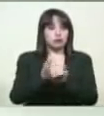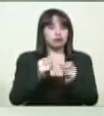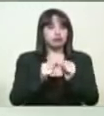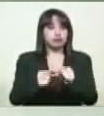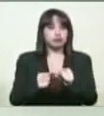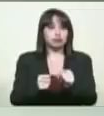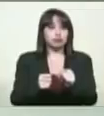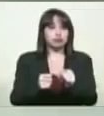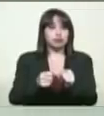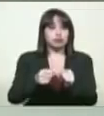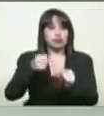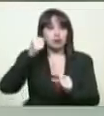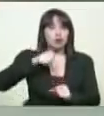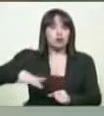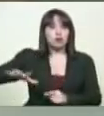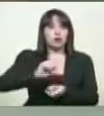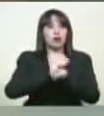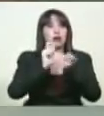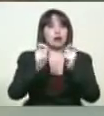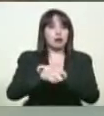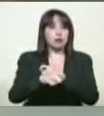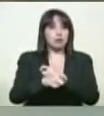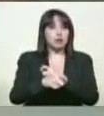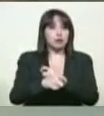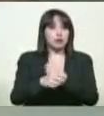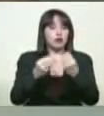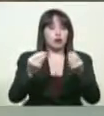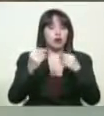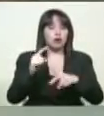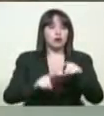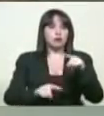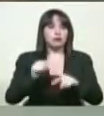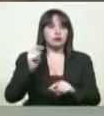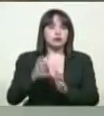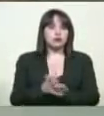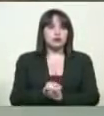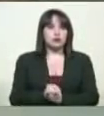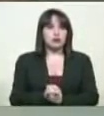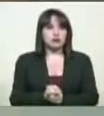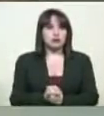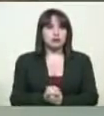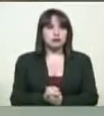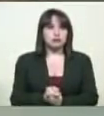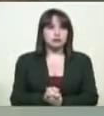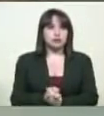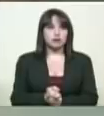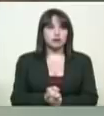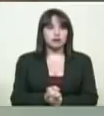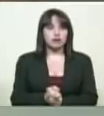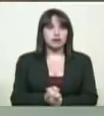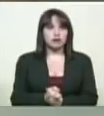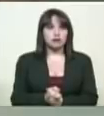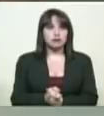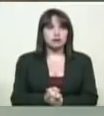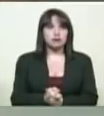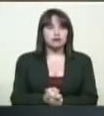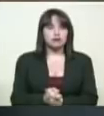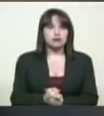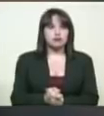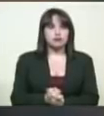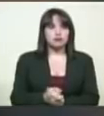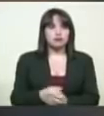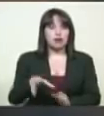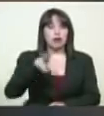del gran cambio económico carne de la patria el sistema de bonos la gran misión hogares de la patria